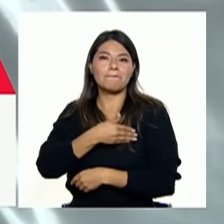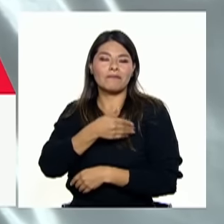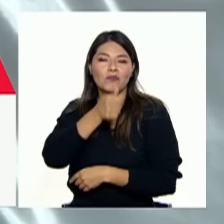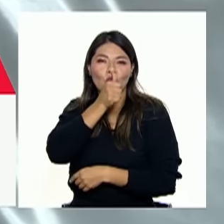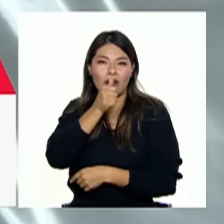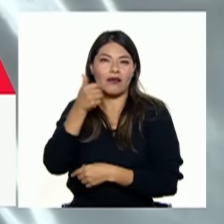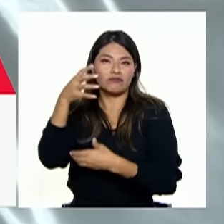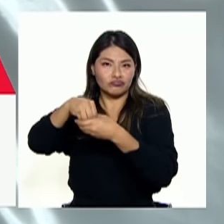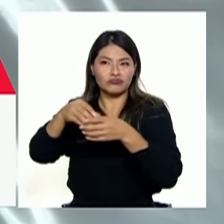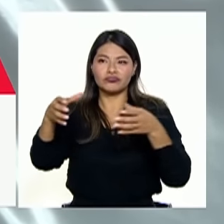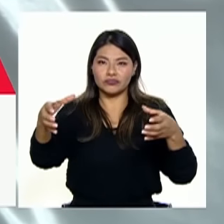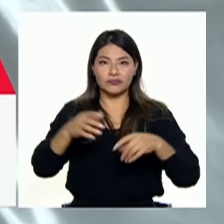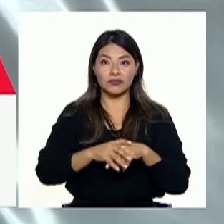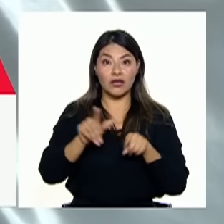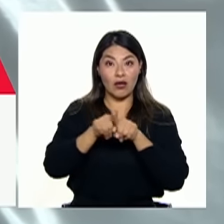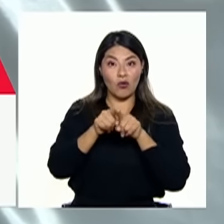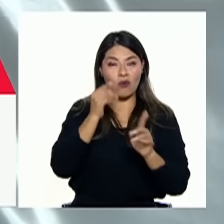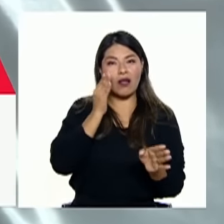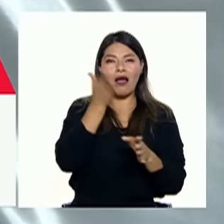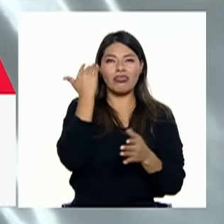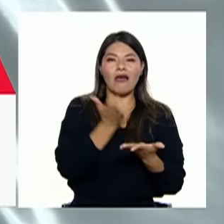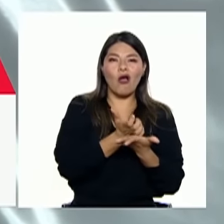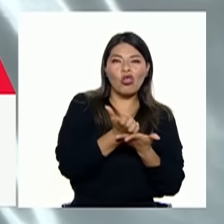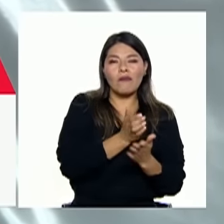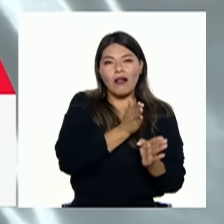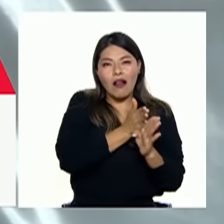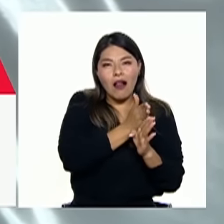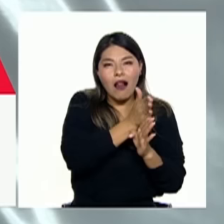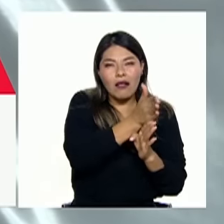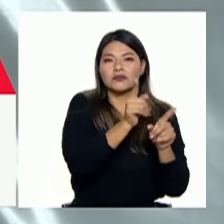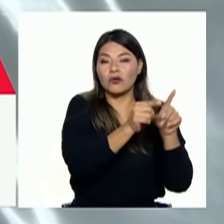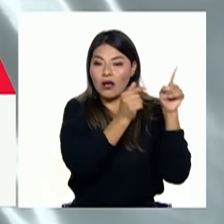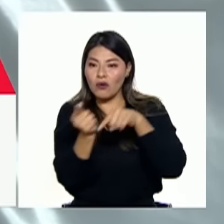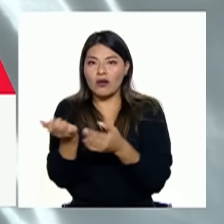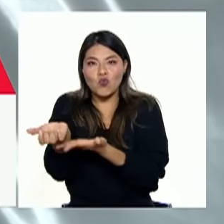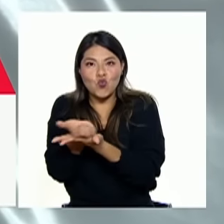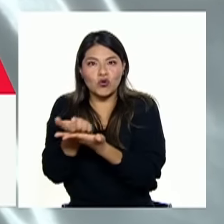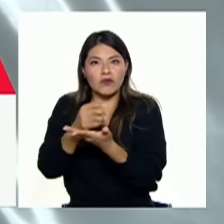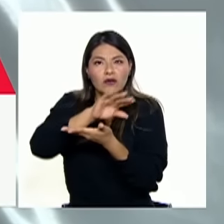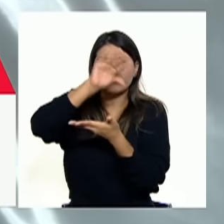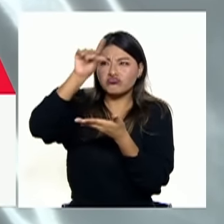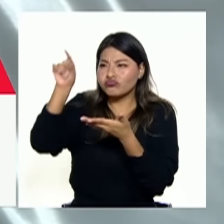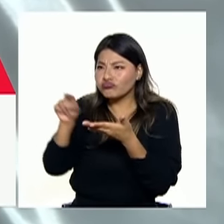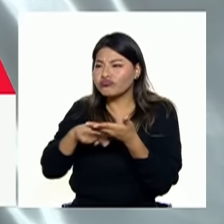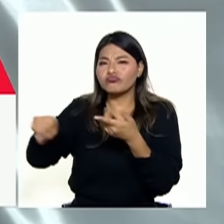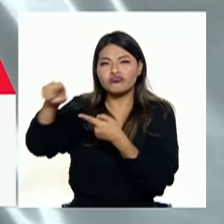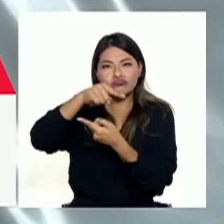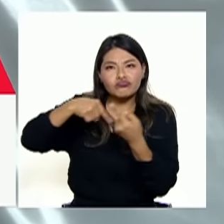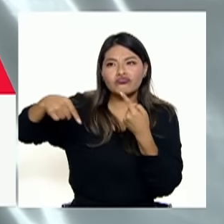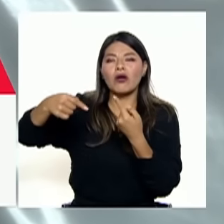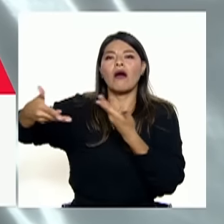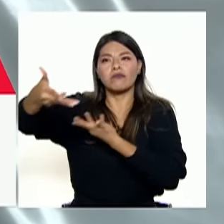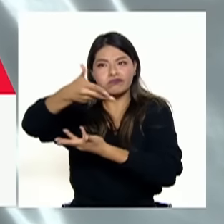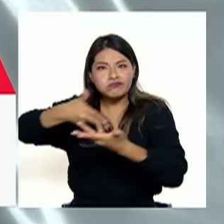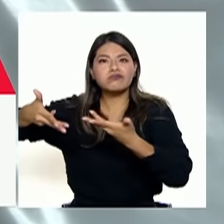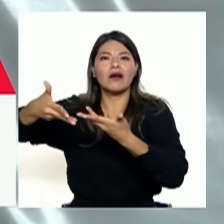a uno circular. Y por último, cuarto, el fortalecimiento de la institucionalidad de nuestro